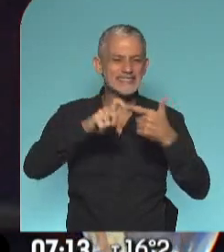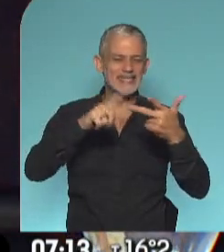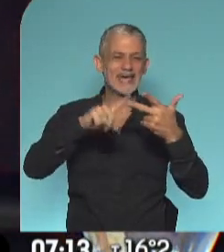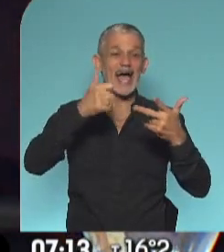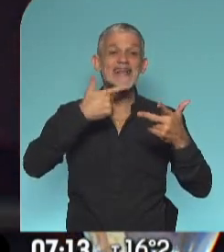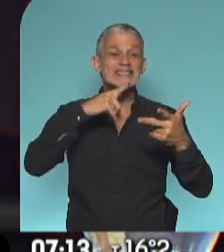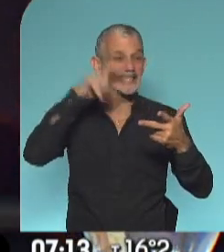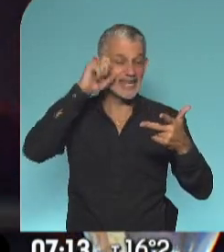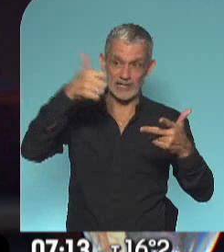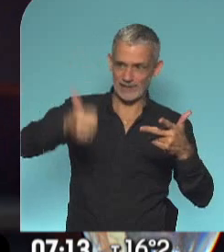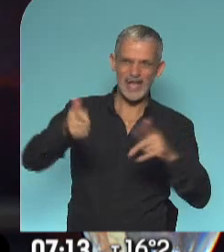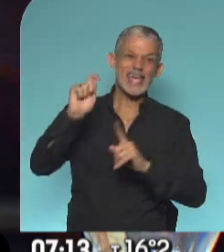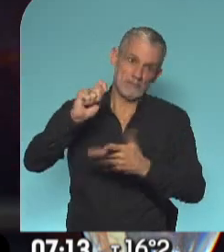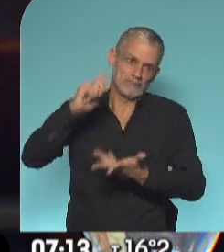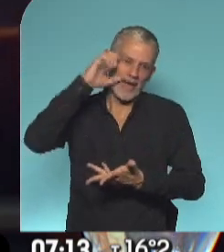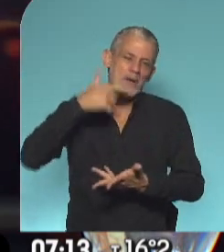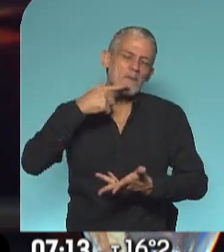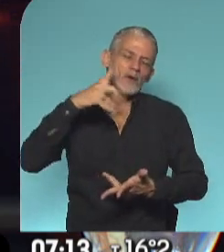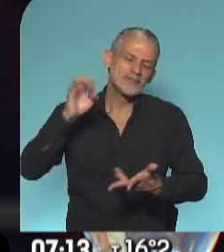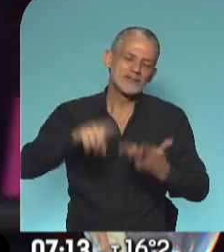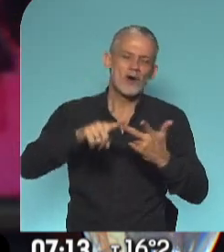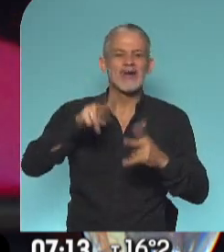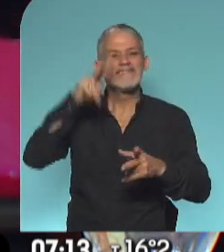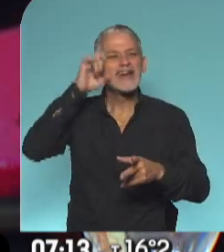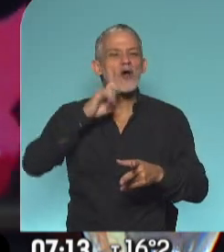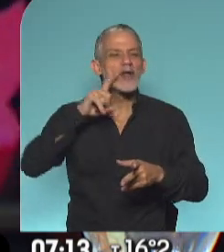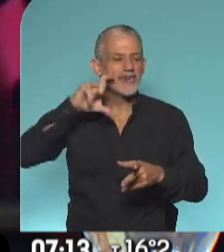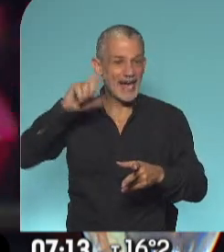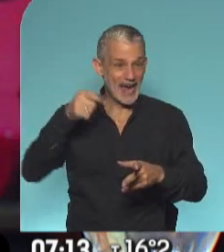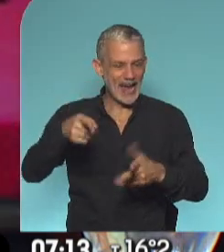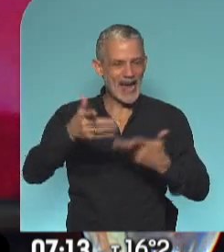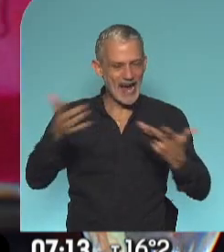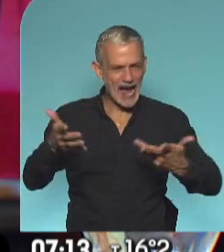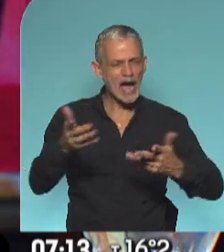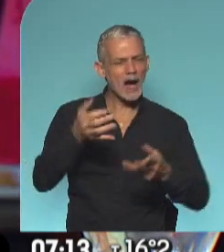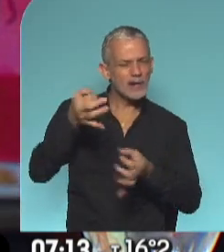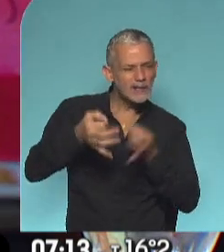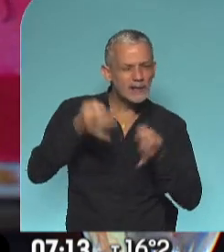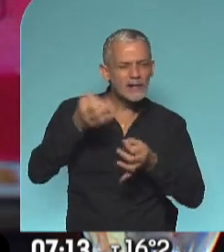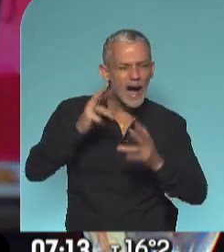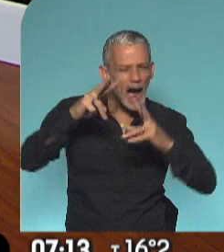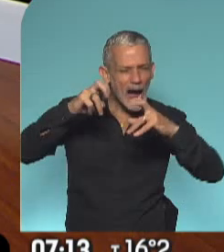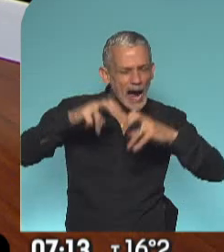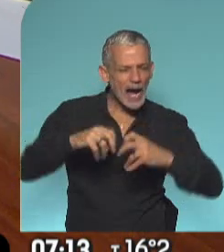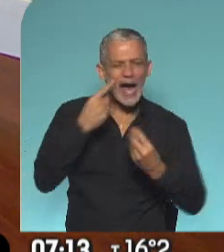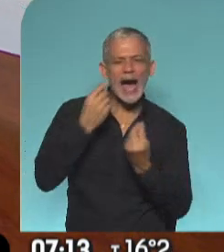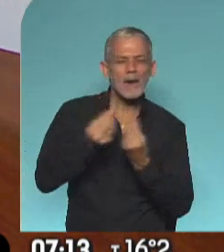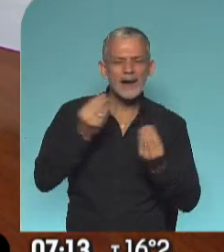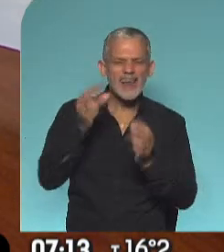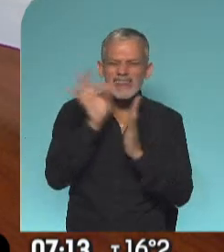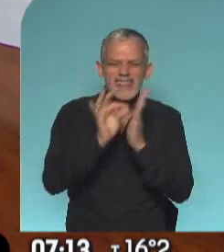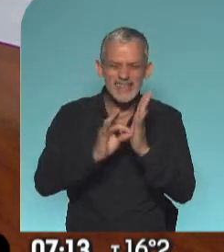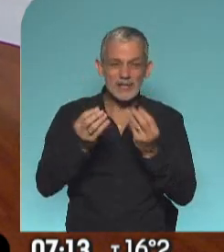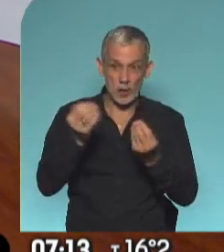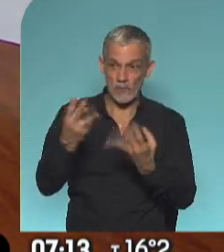eso estamos con Néstor Espósito y con Verónica Urriola Beitia para, bueno, empezar a desandar un poco el camino y conocer todos los detalles. ¿Qué tal,